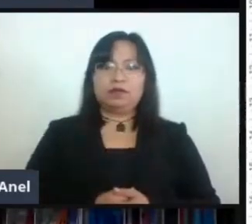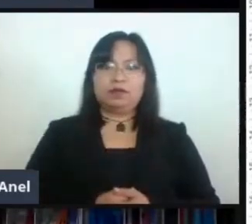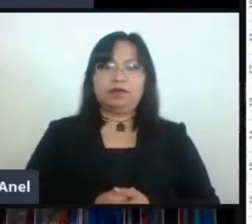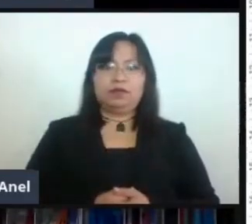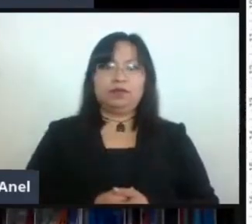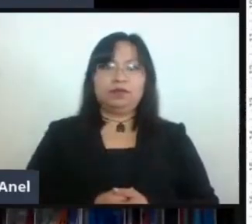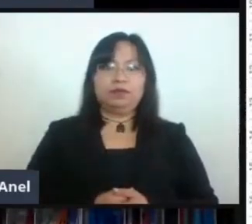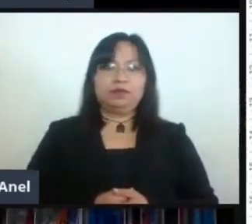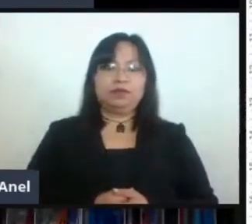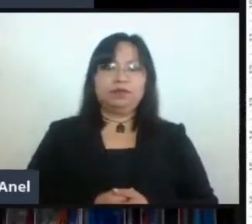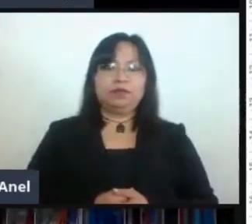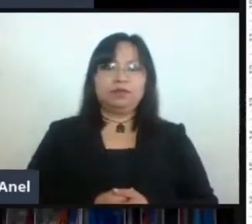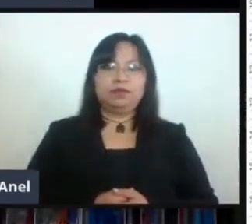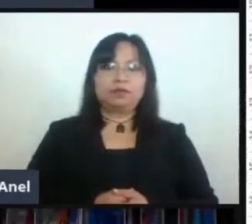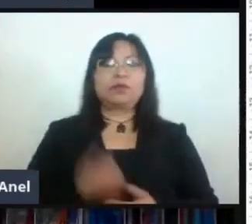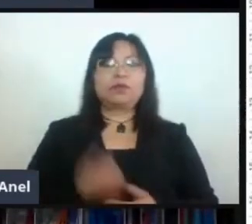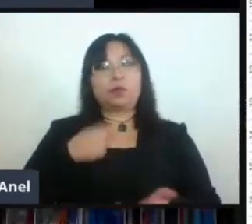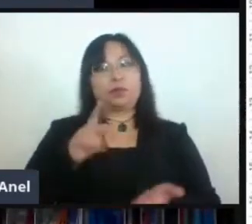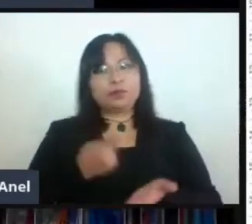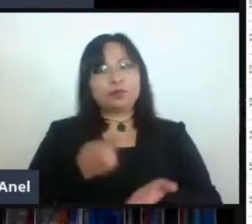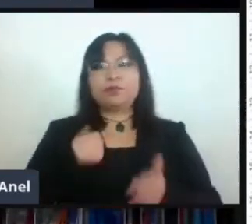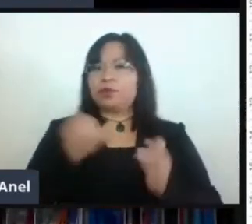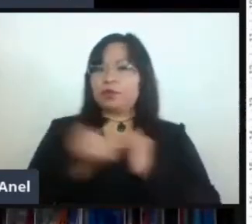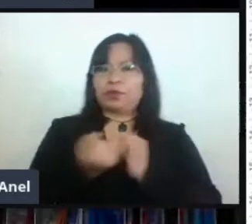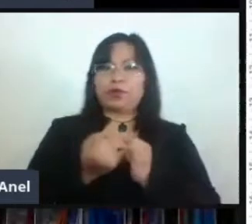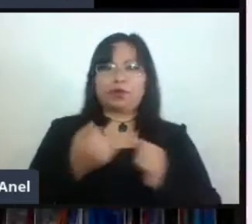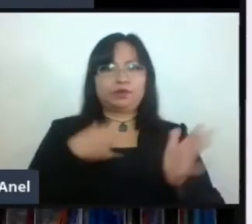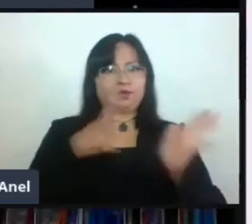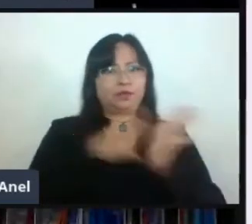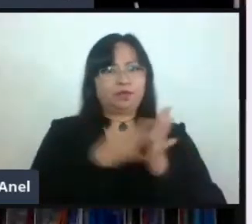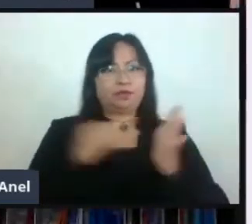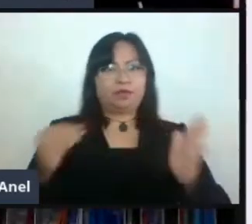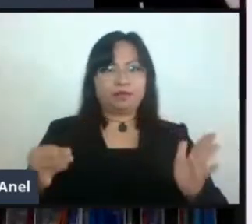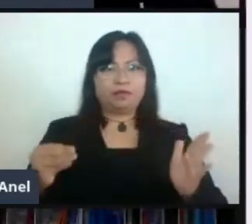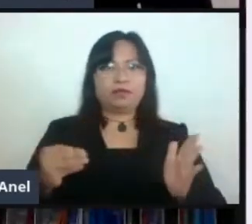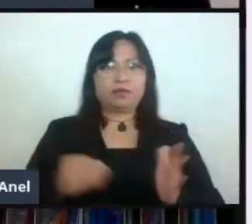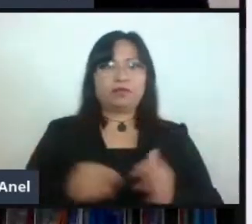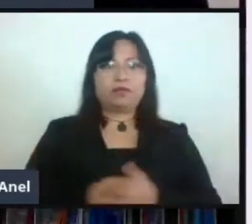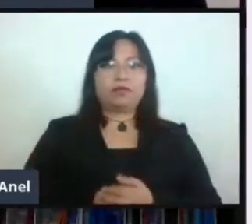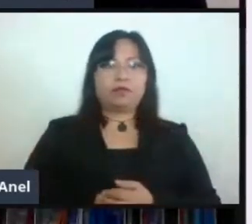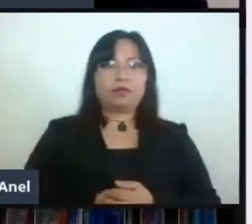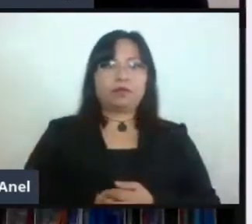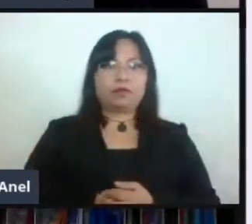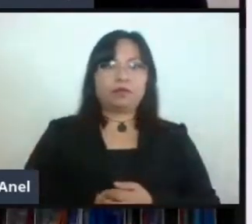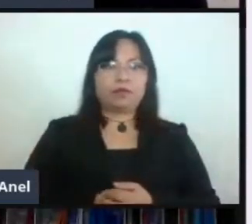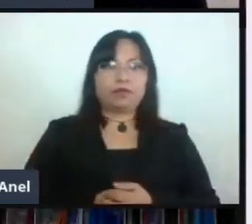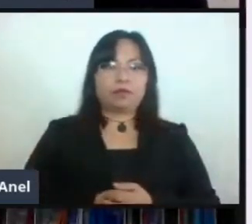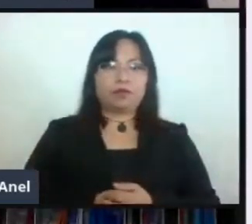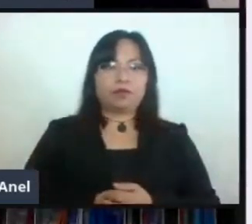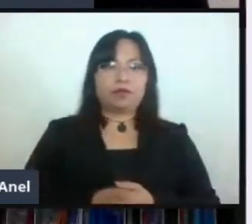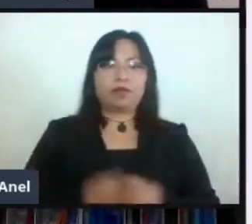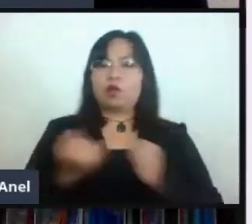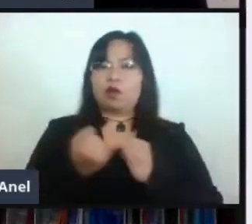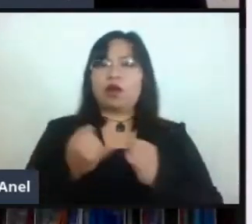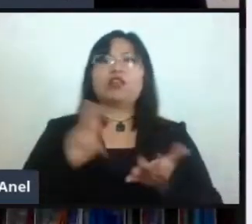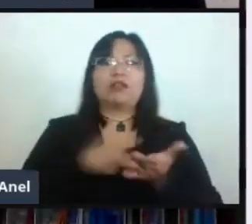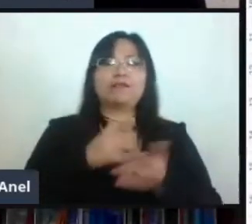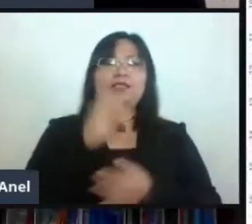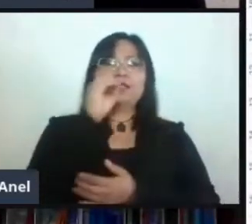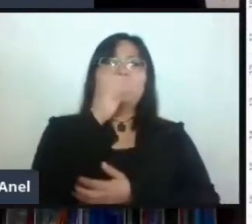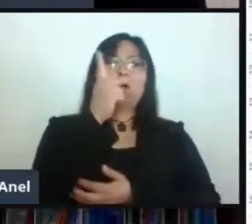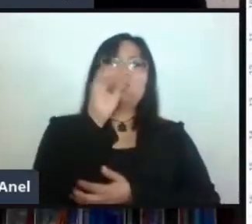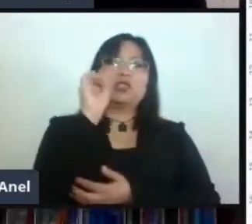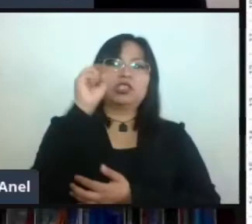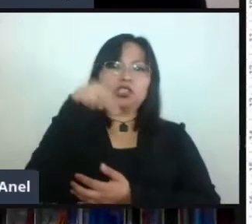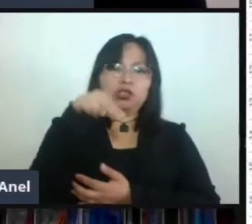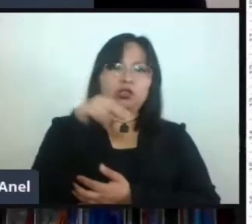Entonces, puedo volver a usar. Puedo volver a usar. La opción múltiple, ¿no? La opción múltiple, exactamente.